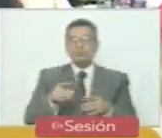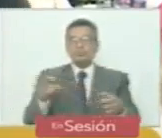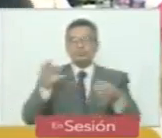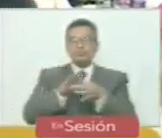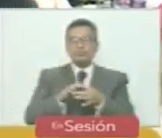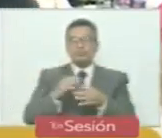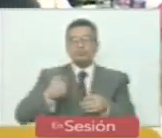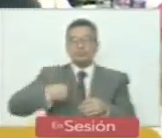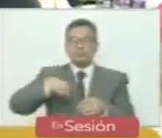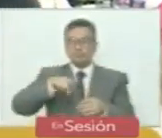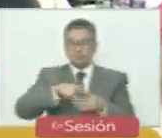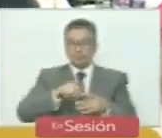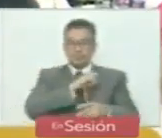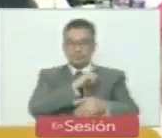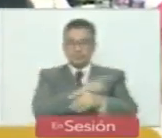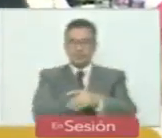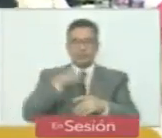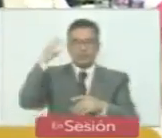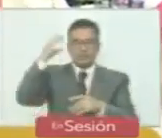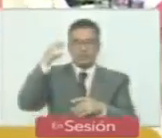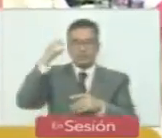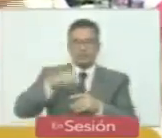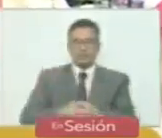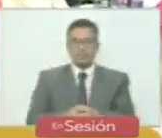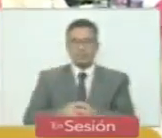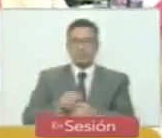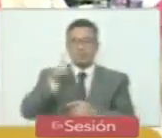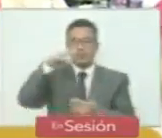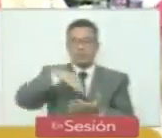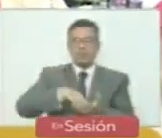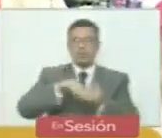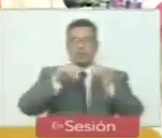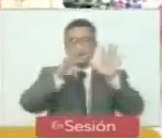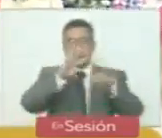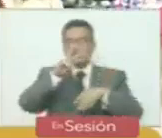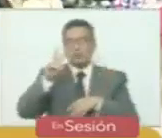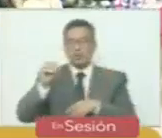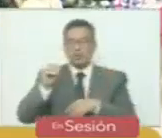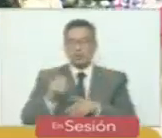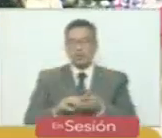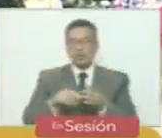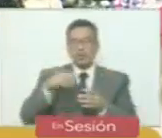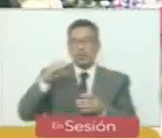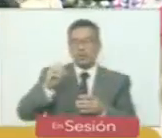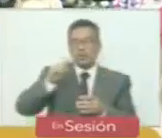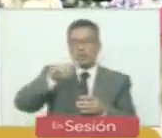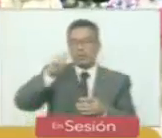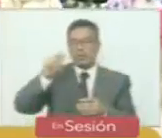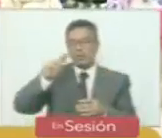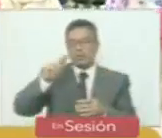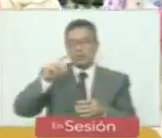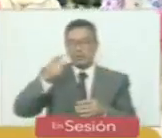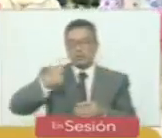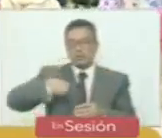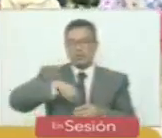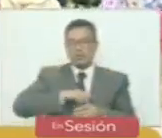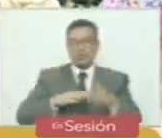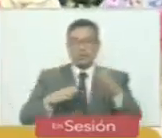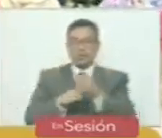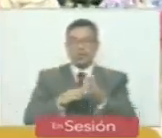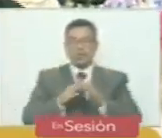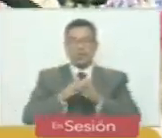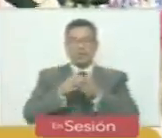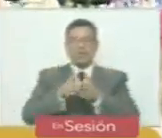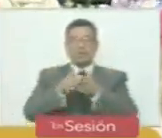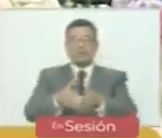aliaron nuevamente con la potencia europea. Allá en 1902, Cipriano Castro era el presidente. Bloqueaban las costas